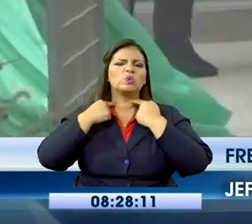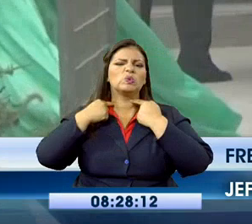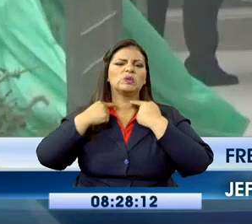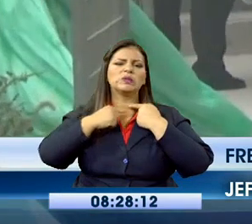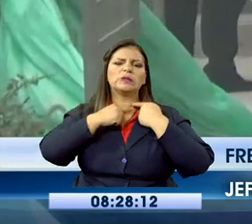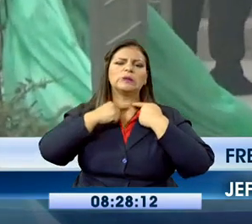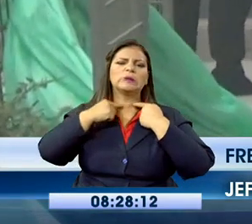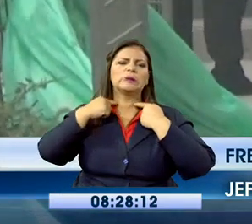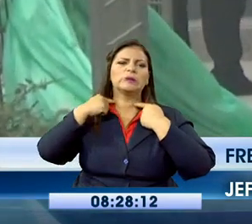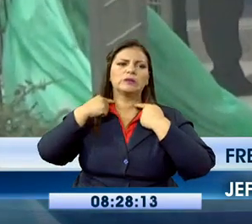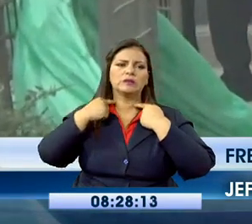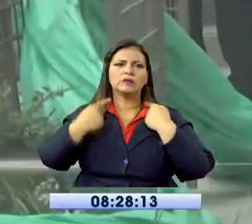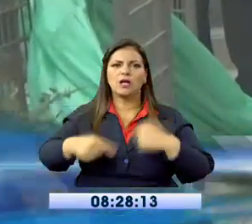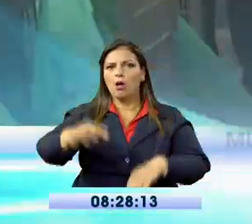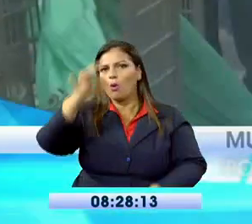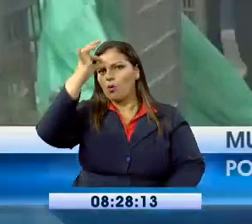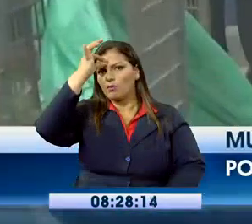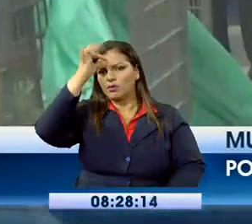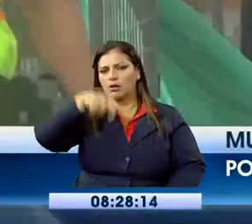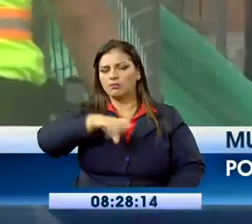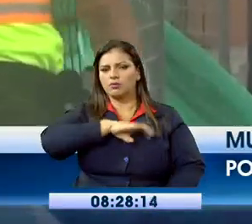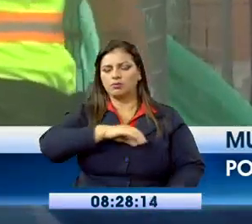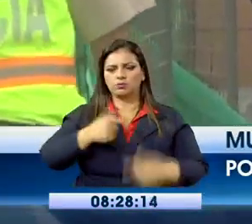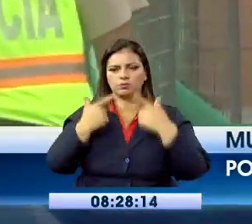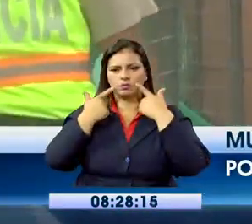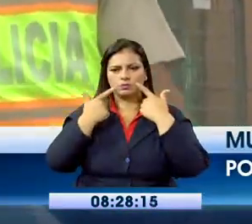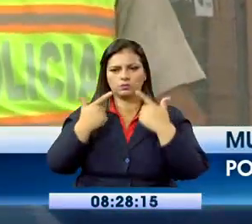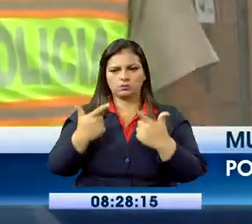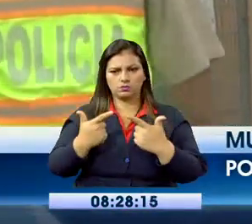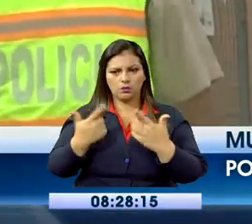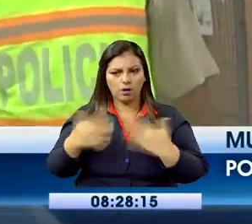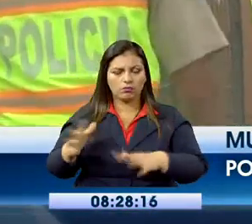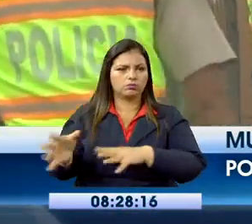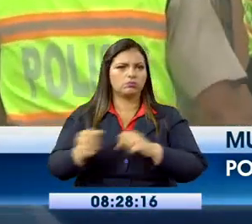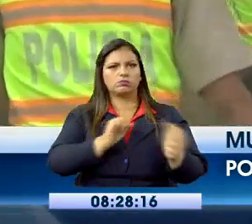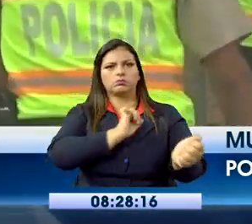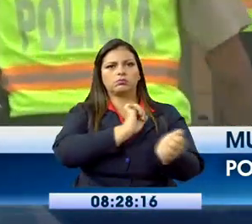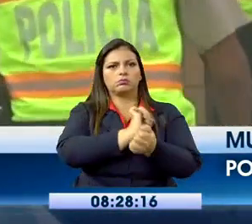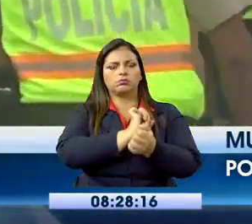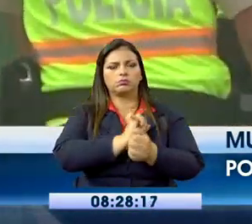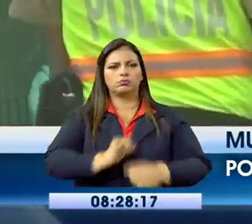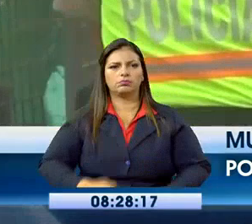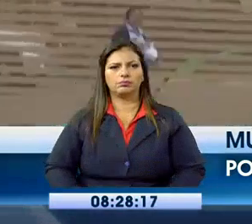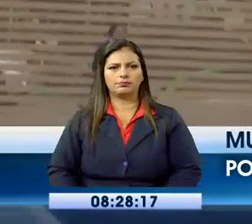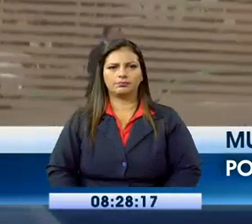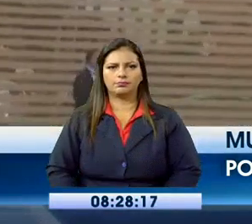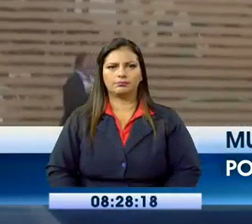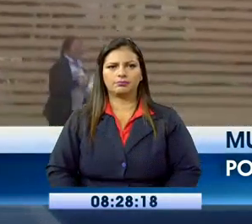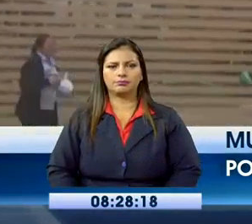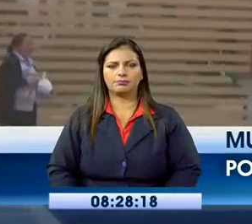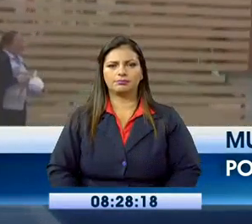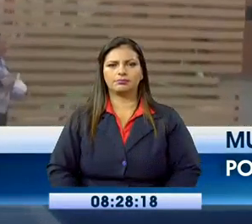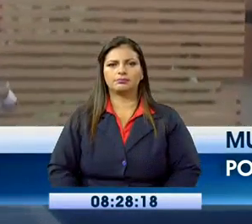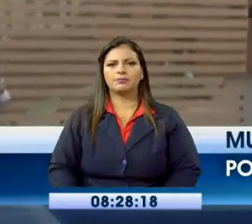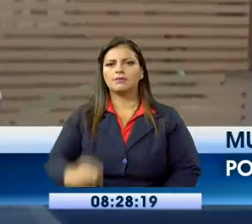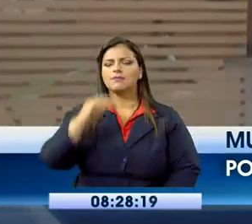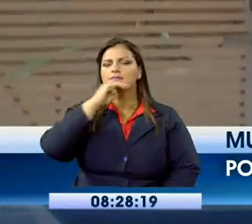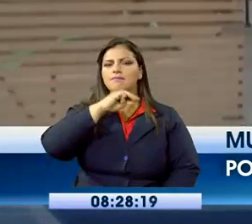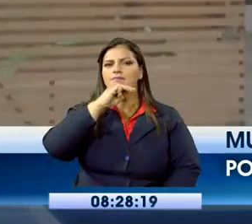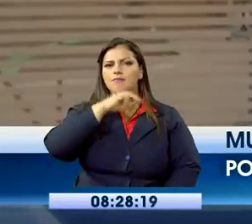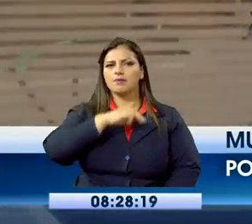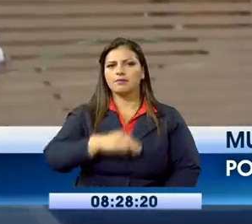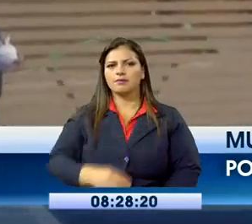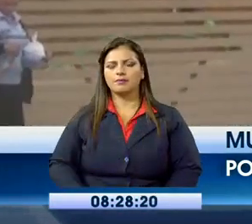estable. En la formulación de cargos se determinó prisión preventiva. Fue trasladado hasta un centro carcelario en la ciudad de Guayaquil. Con cámaras, Eduardo García, desde